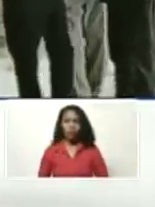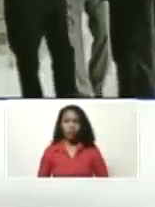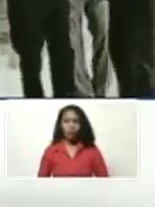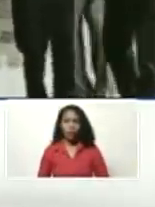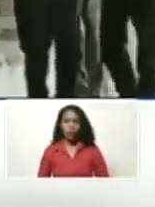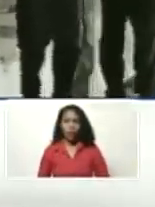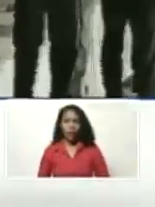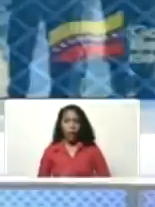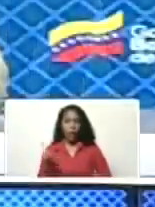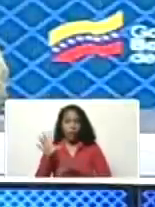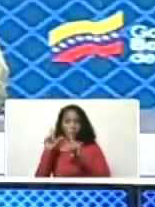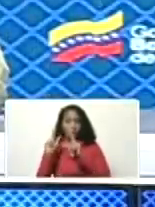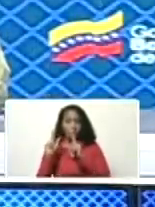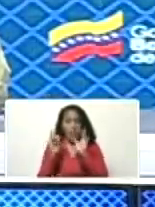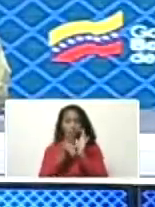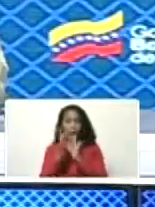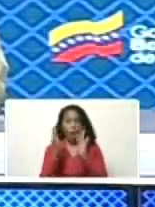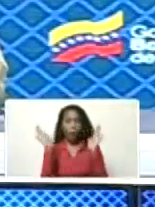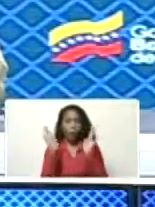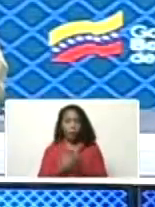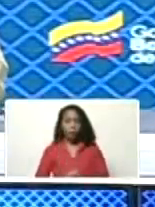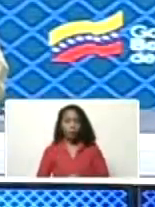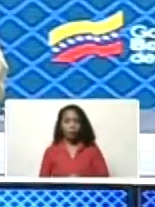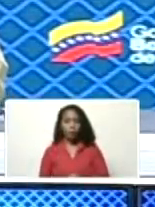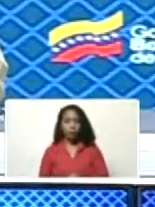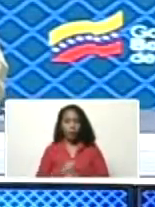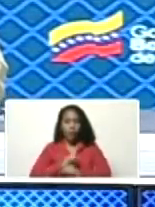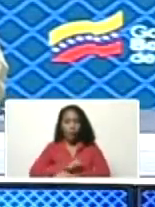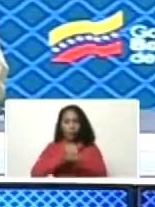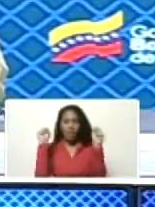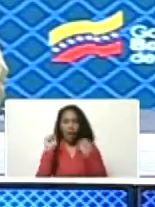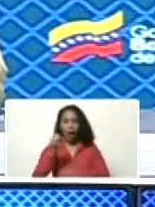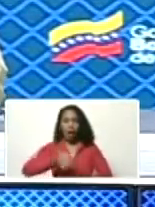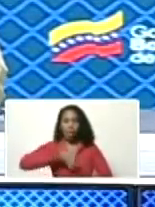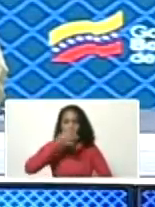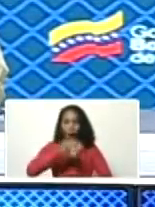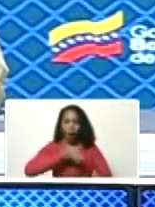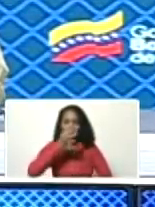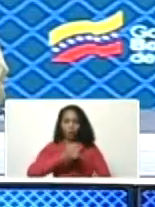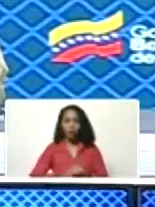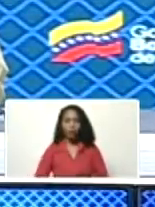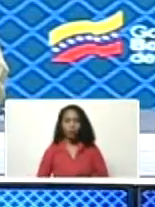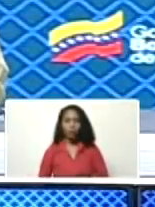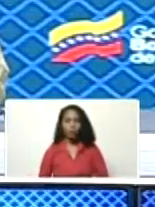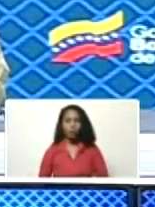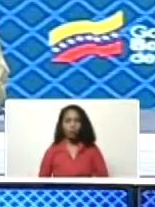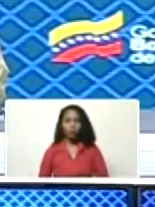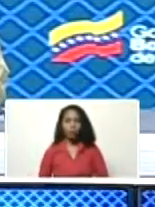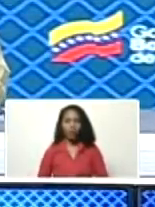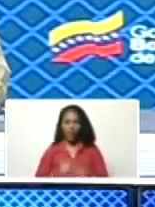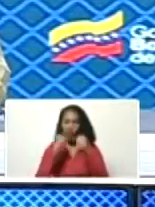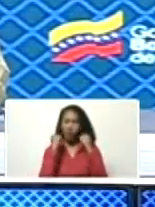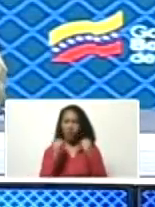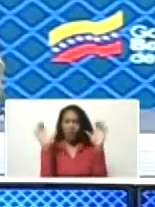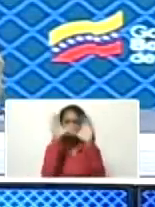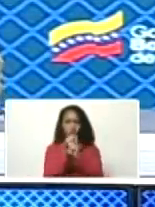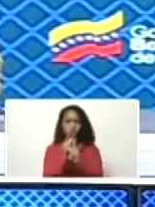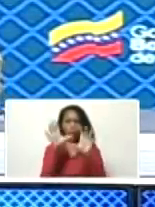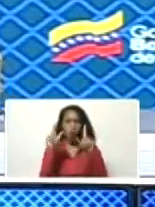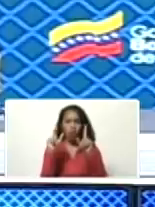de ese 11 de abril, de la mañana, de la tarde, de la trágica noche del 11 de